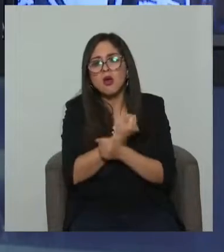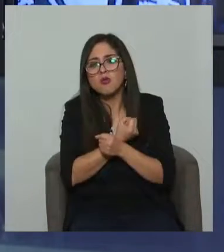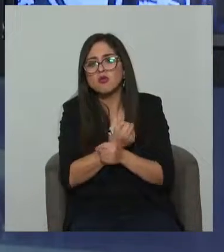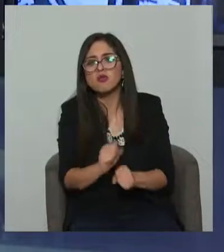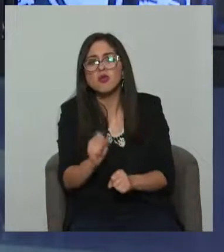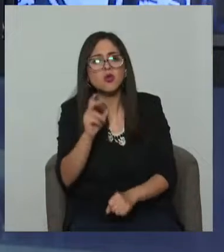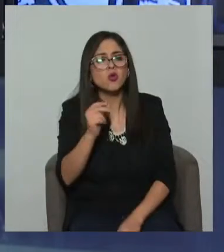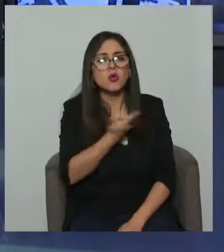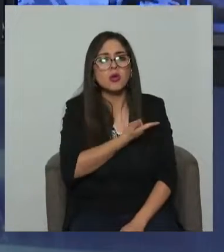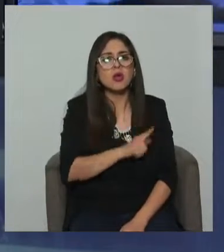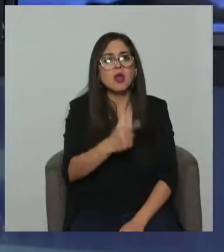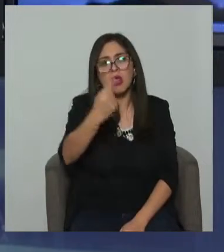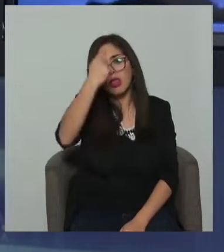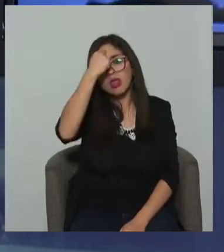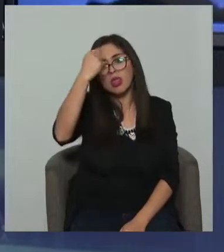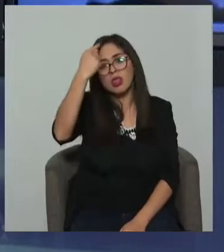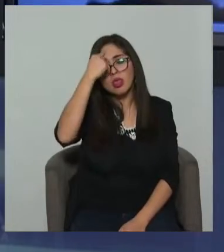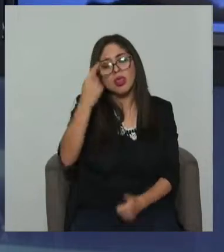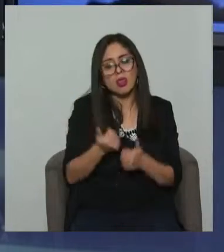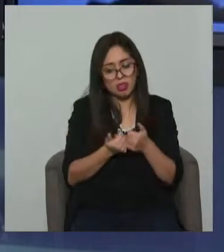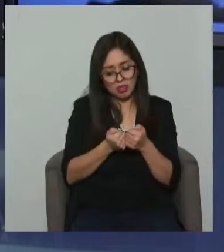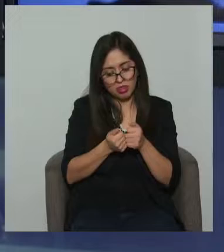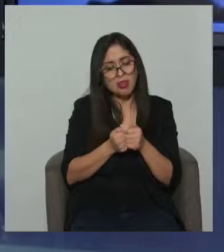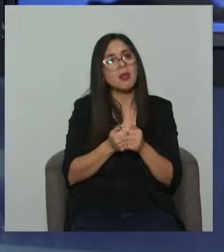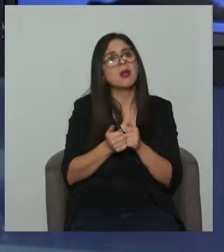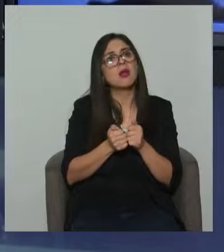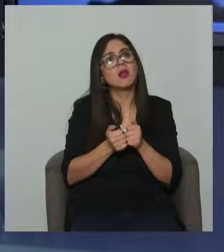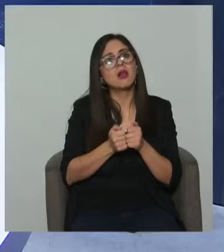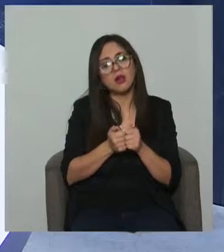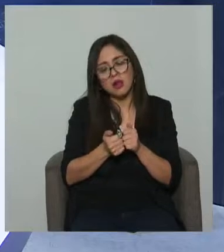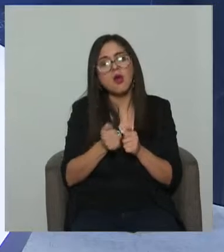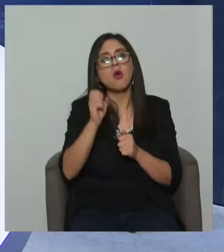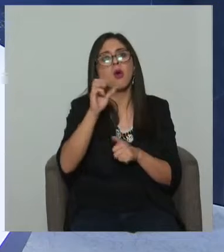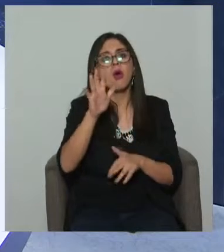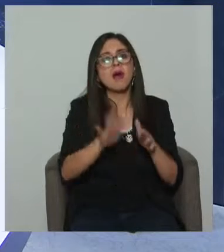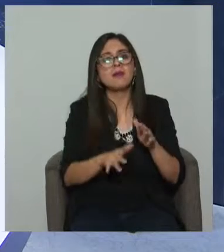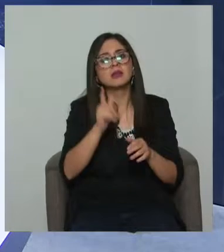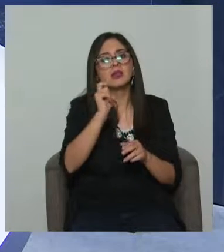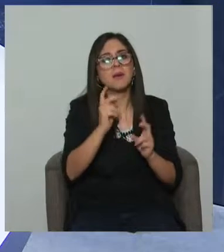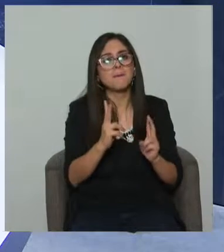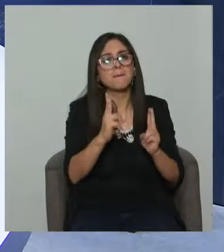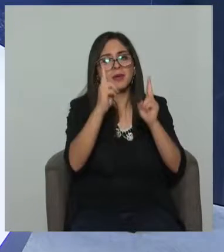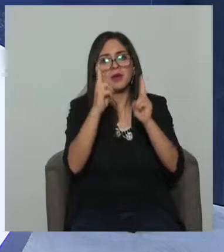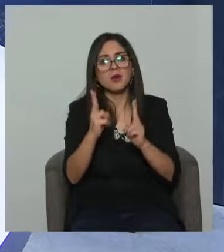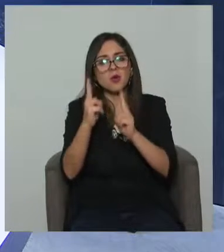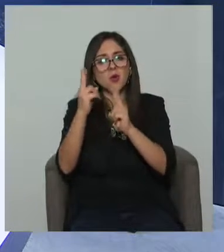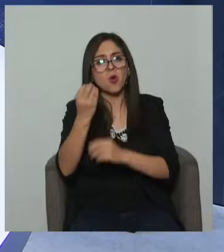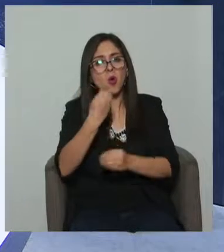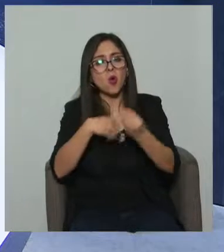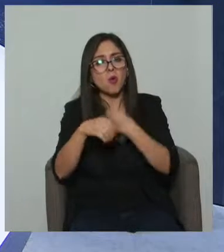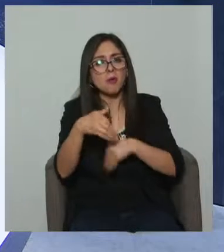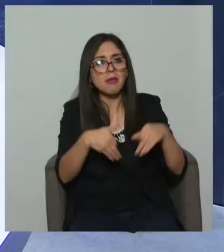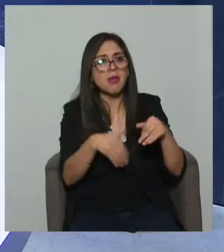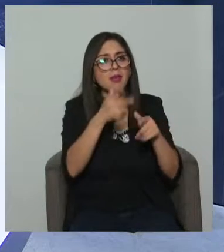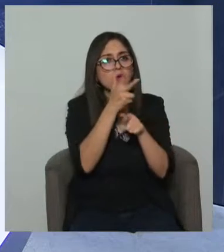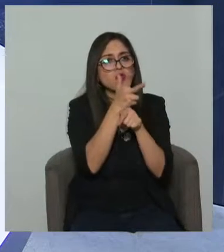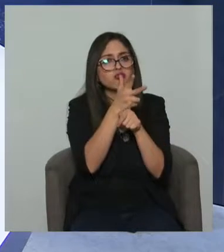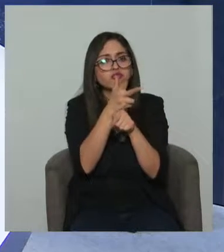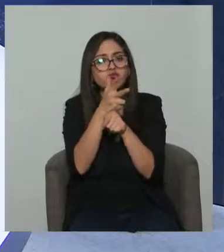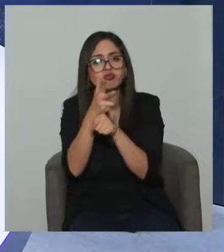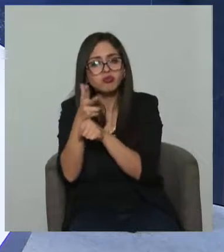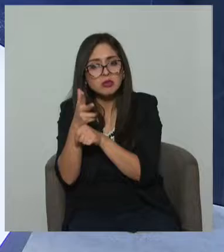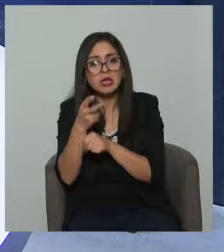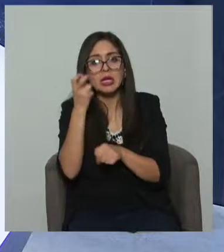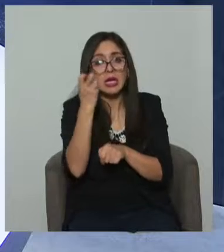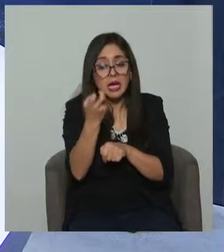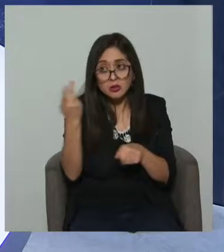de las redes y está metiendo... No me digas que están transmitiendo fragmentos de la obra en pues vivo. No lo sé, si eso es lo que pasara no sería